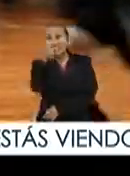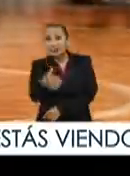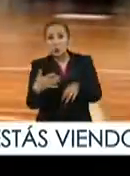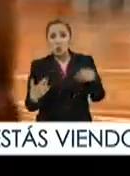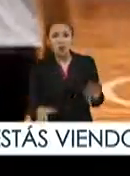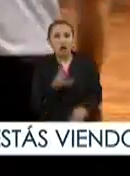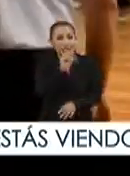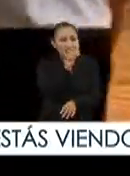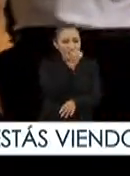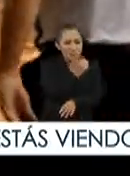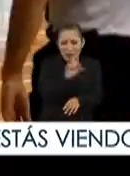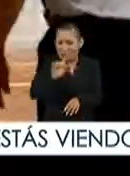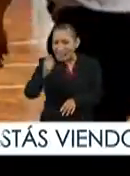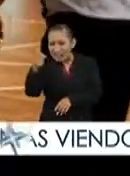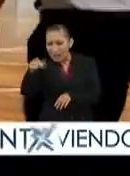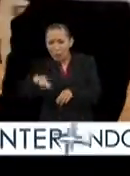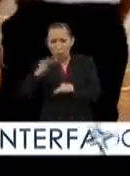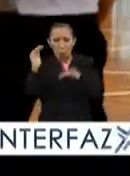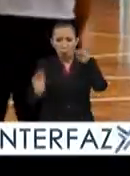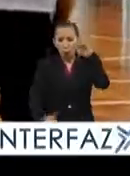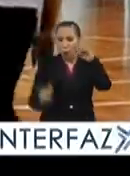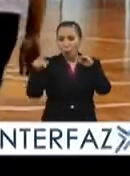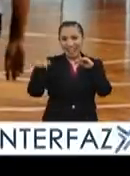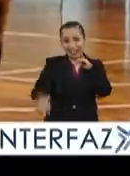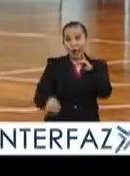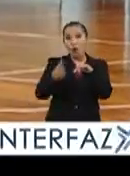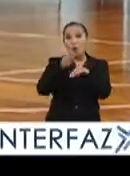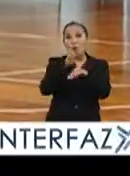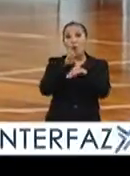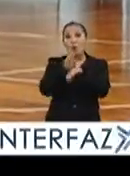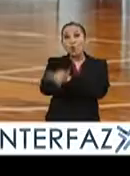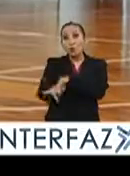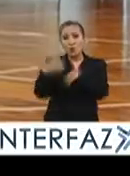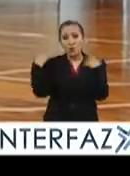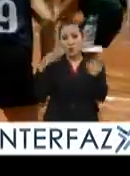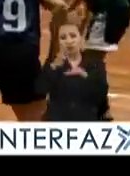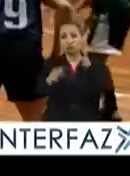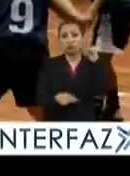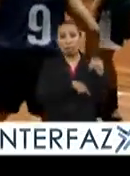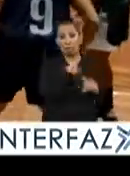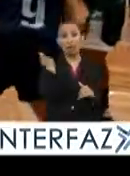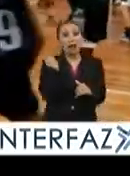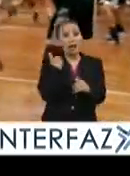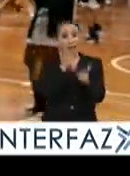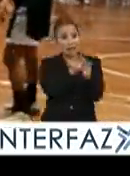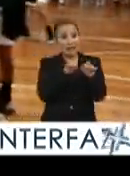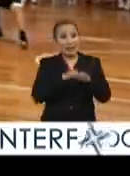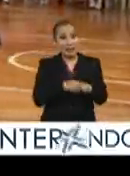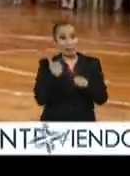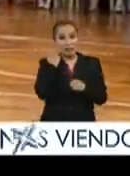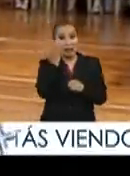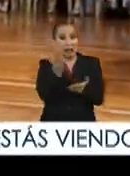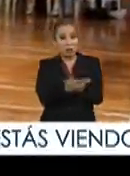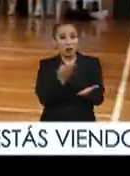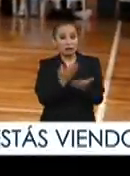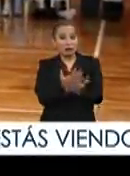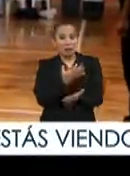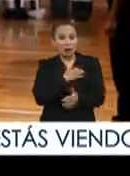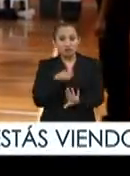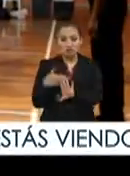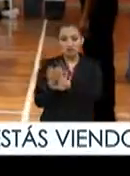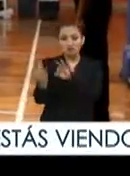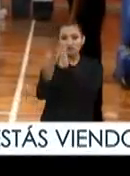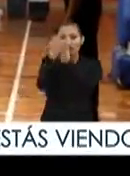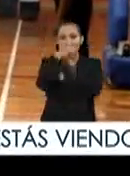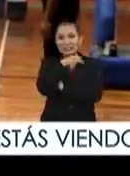89-36. 89-36 sobre su similar de Uruguay, y de esta manera el equipo azteca Azteca estará buscando la medalla de bronce en contra